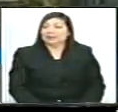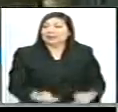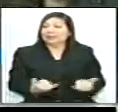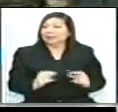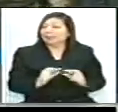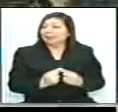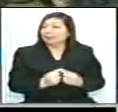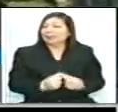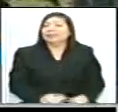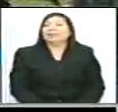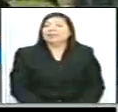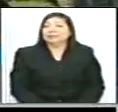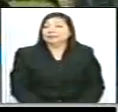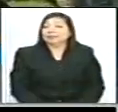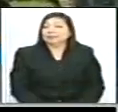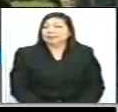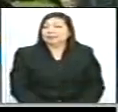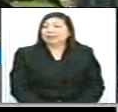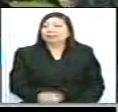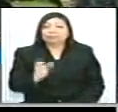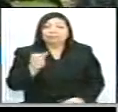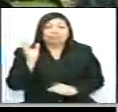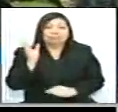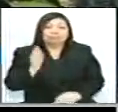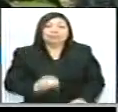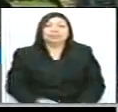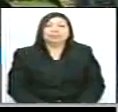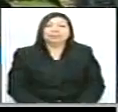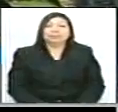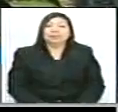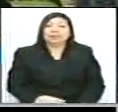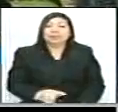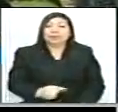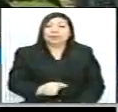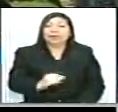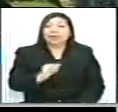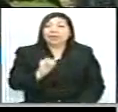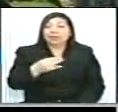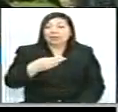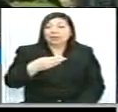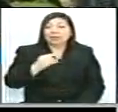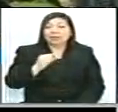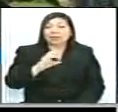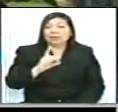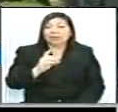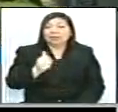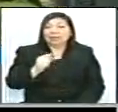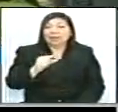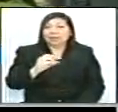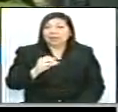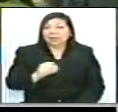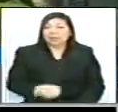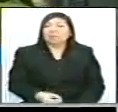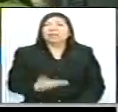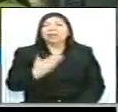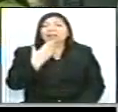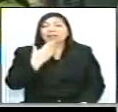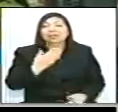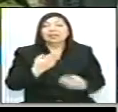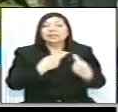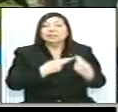la sesión participan: exposición del señor Luis Guillermo Hidalgo Okimura, gobernador regional de Madre de